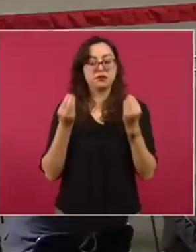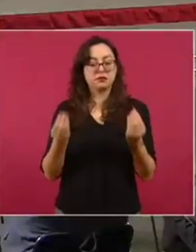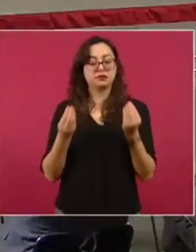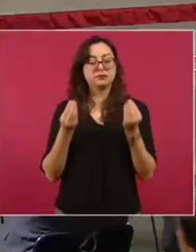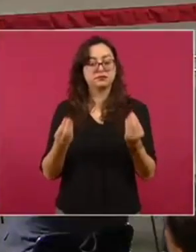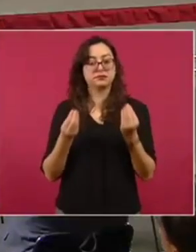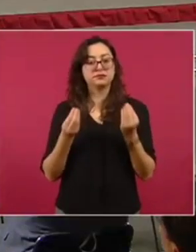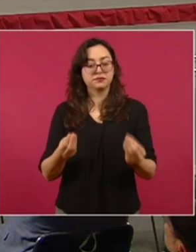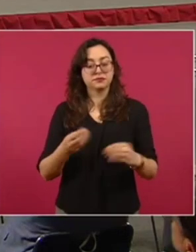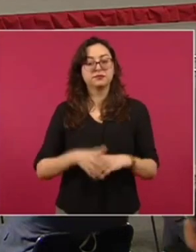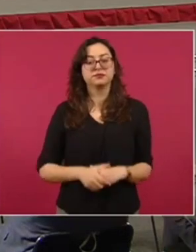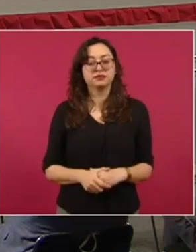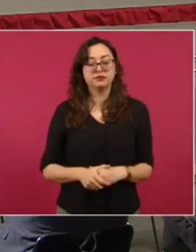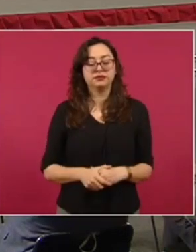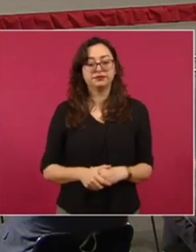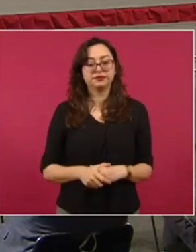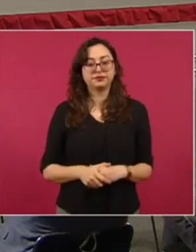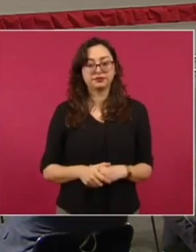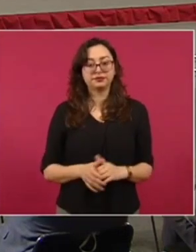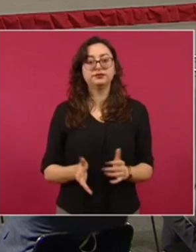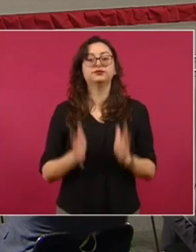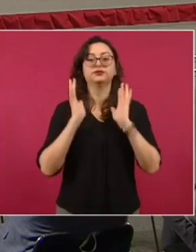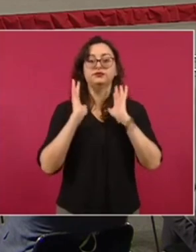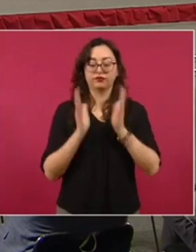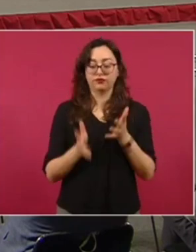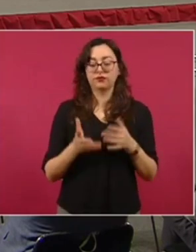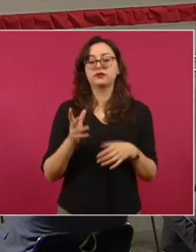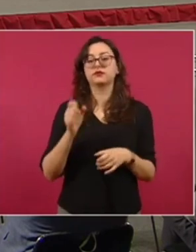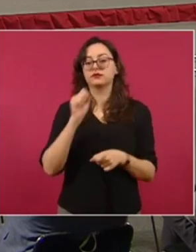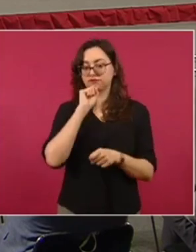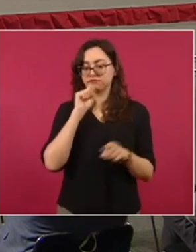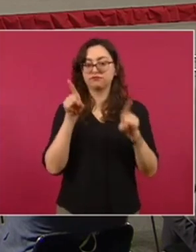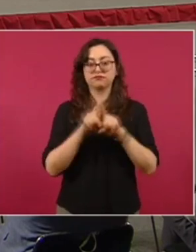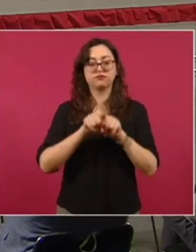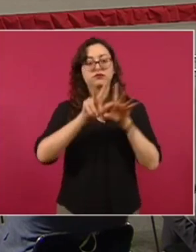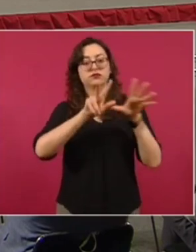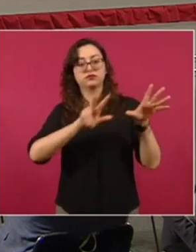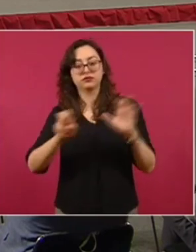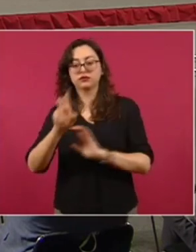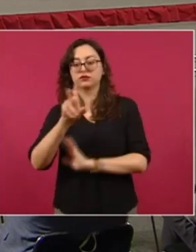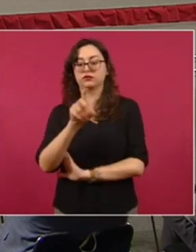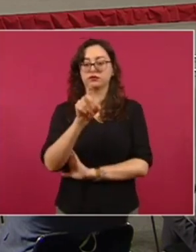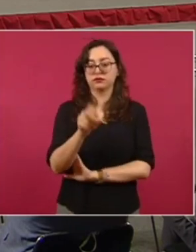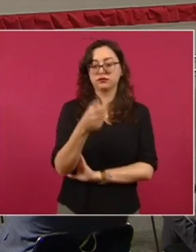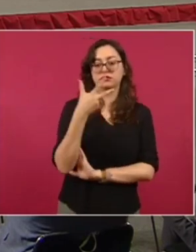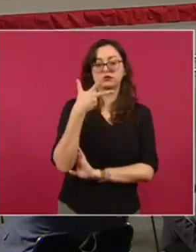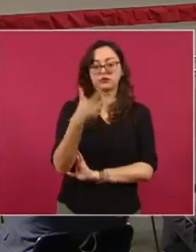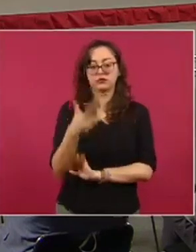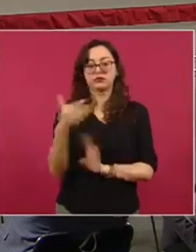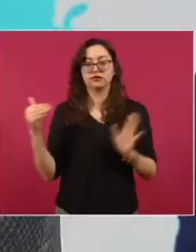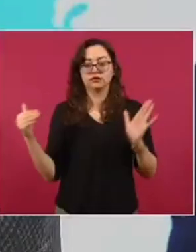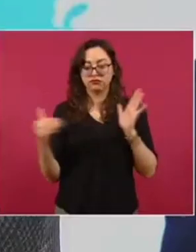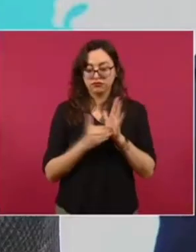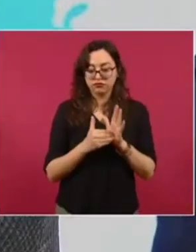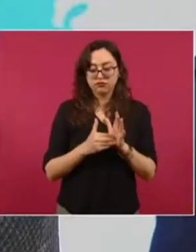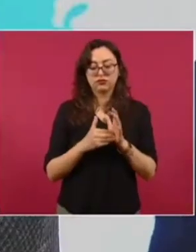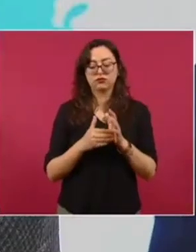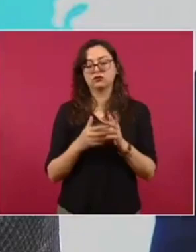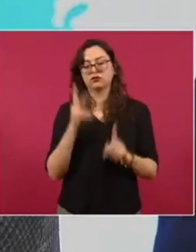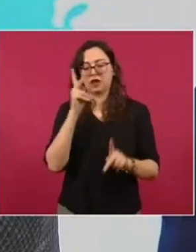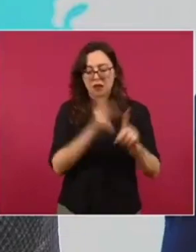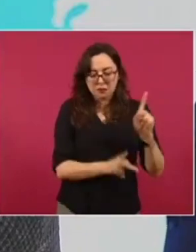Hemos obtenido ya 832 mil fragmentos de